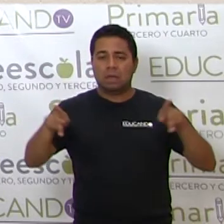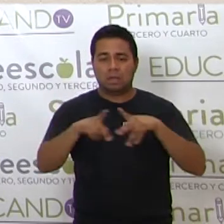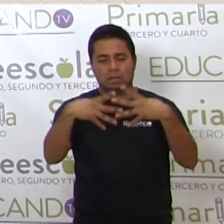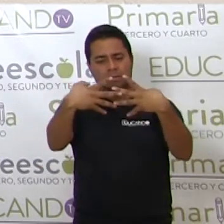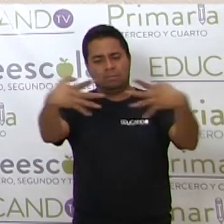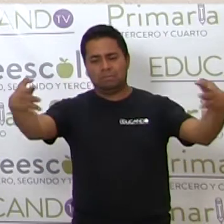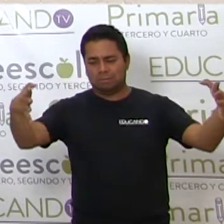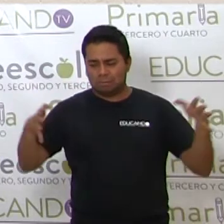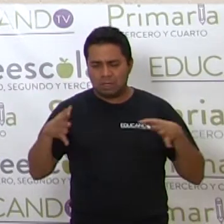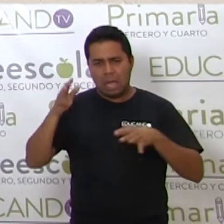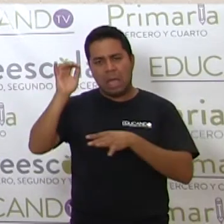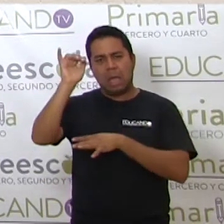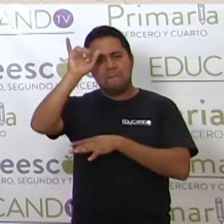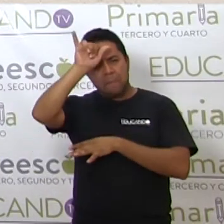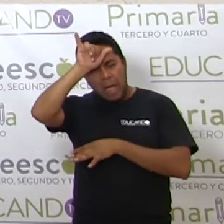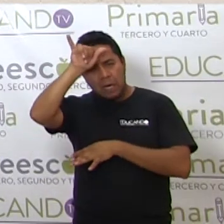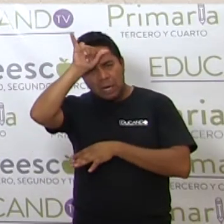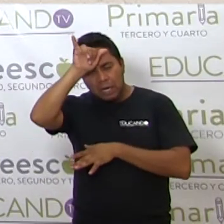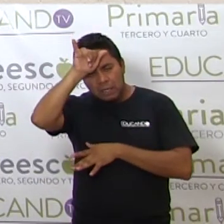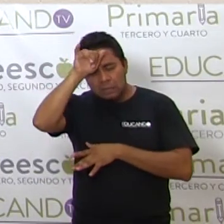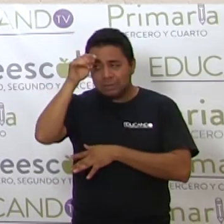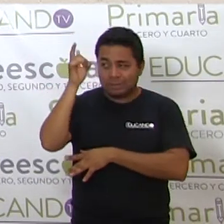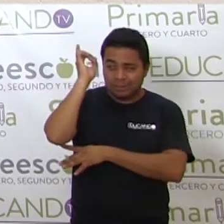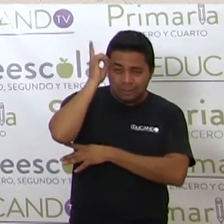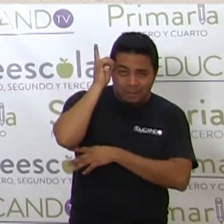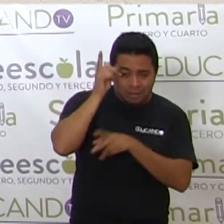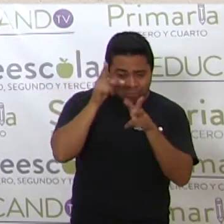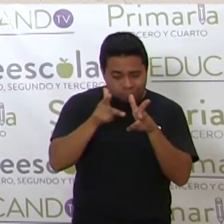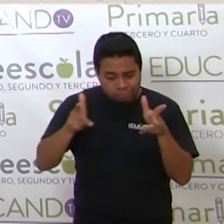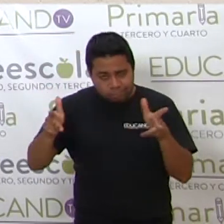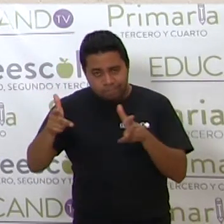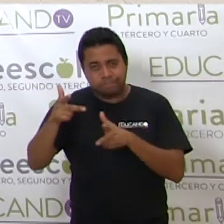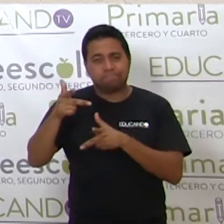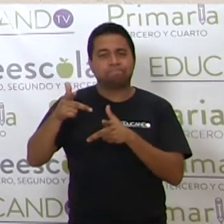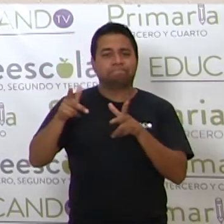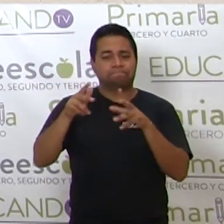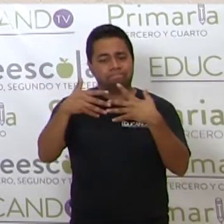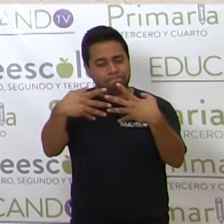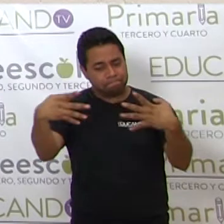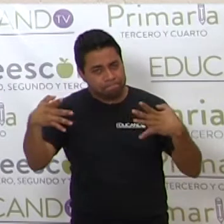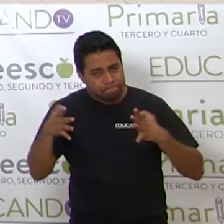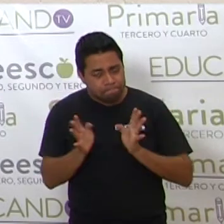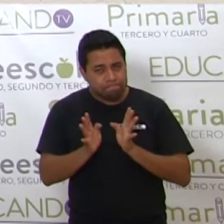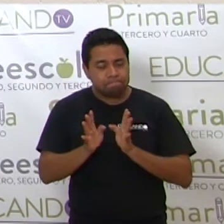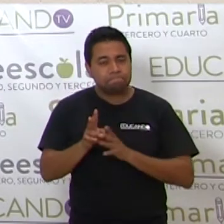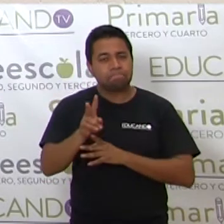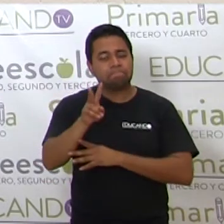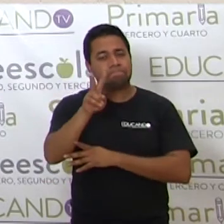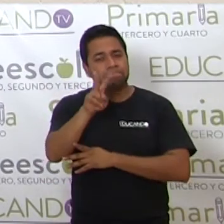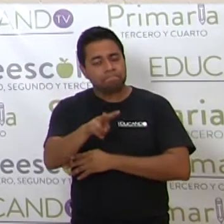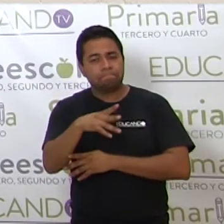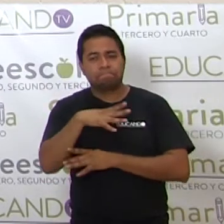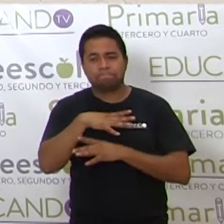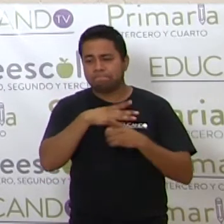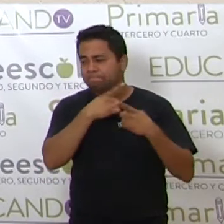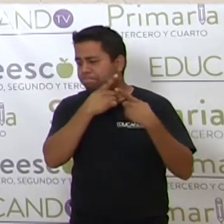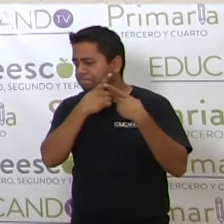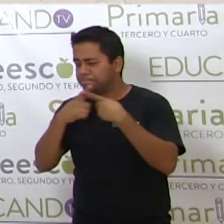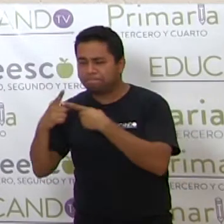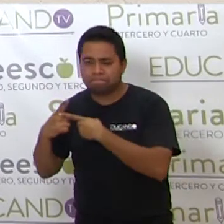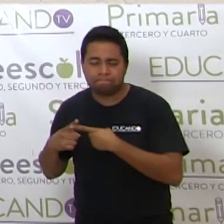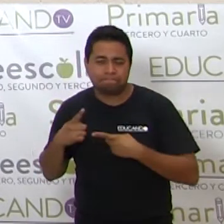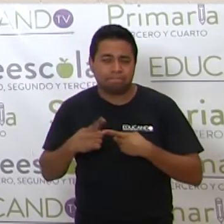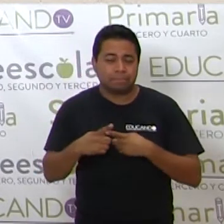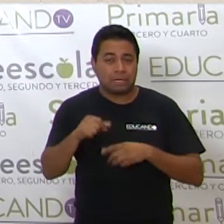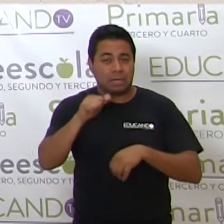vacas y caballerizas para los caballos y magníficas carrozas había